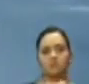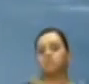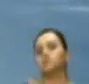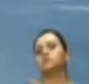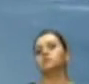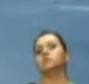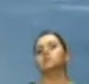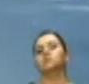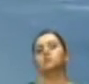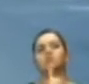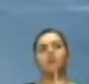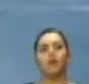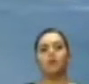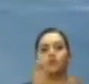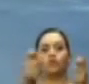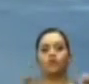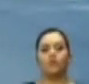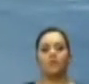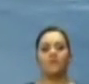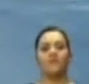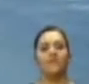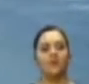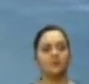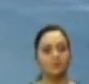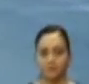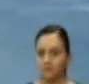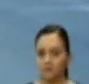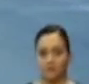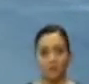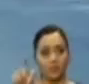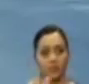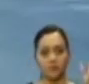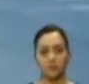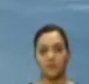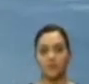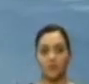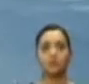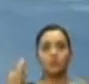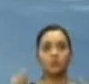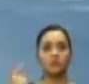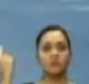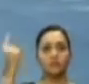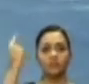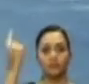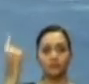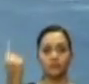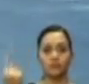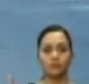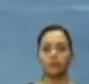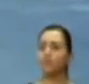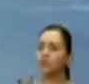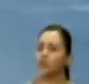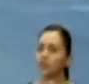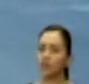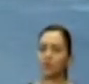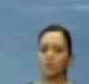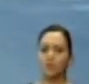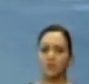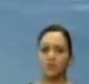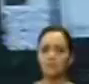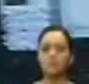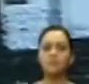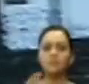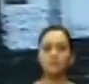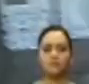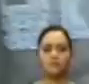una feliz realidad. La gente feliz, ¿no? Aterrizamos en, ¿cómo se dice? La hormigonera sería,